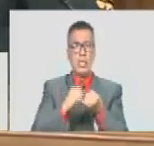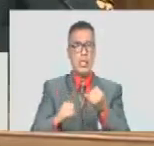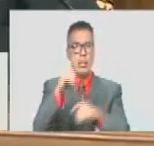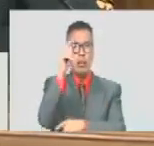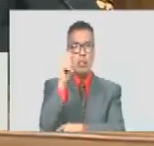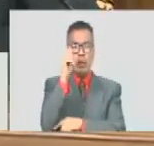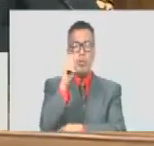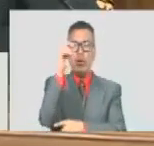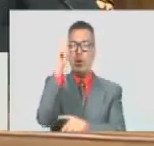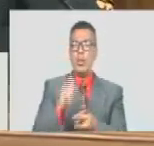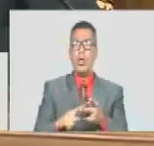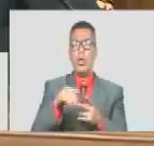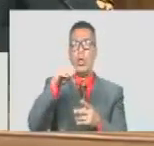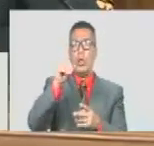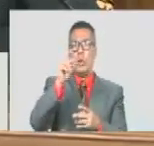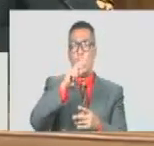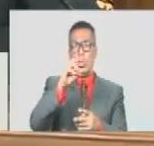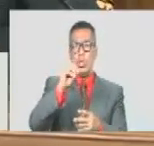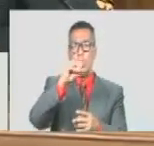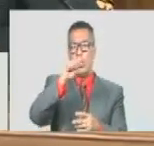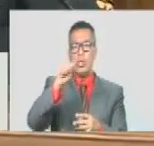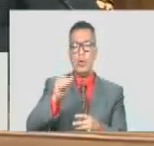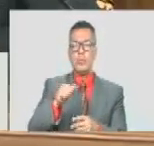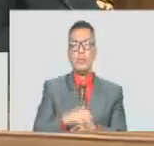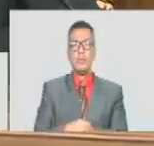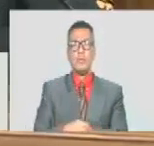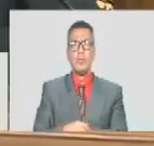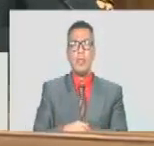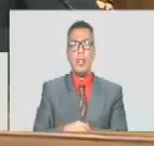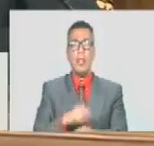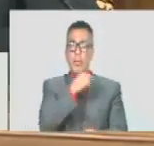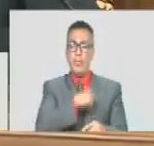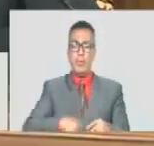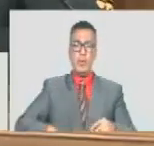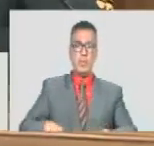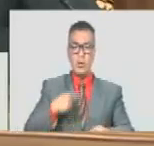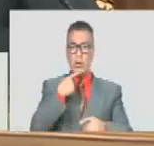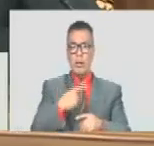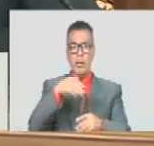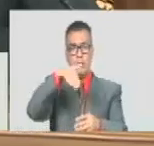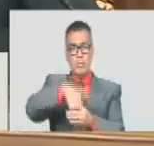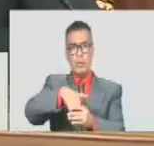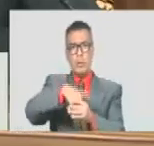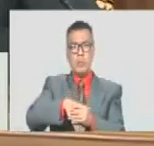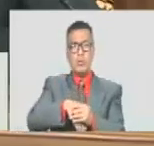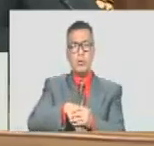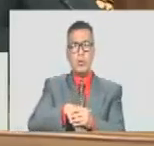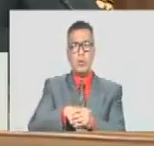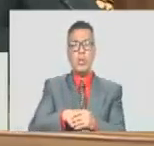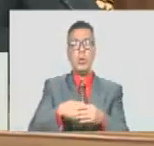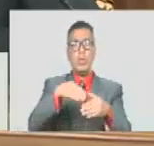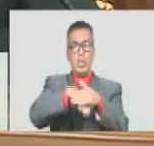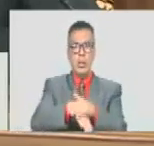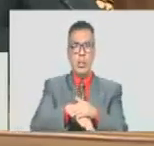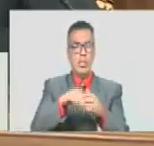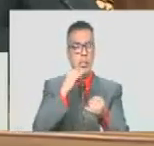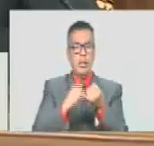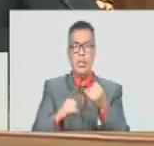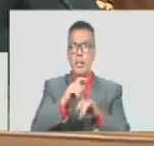del diputado Ugbel Rafael Roa Carusí. El presidente sometió a votación el allanamiento de la